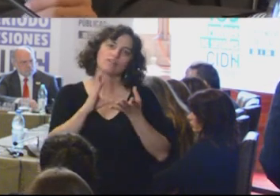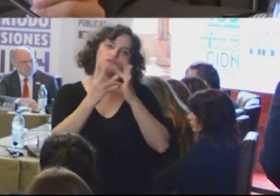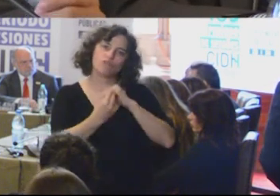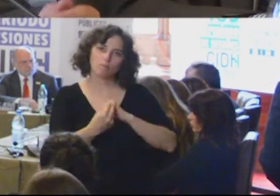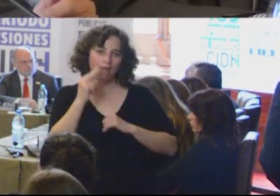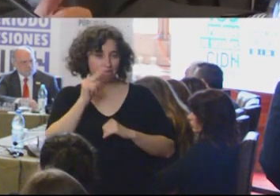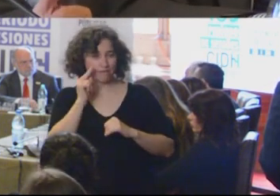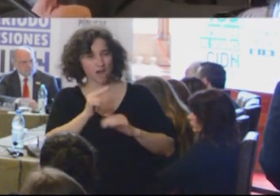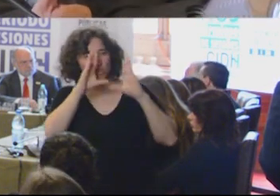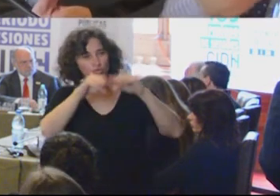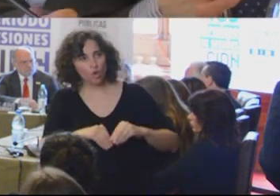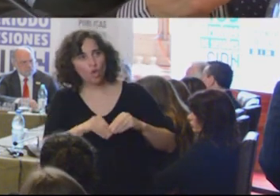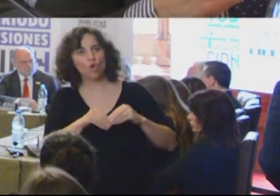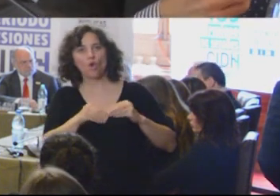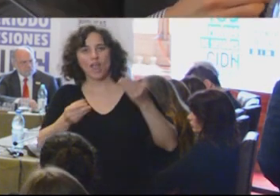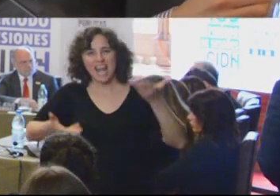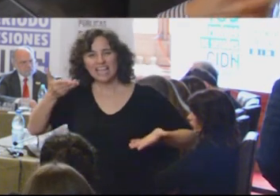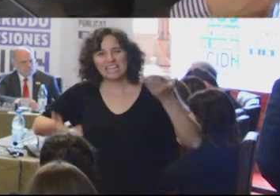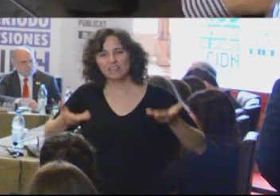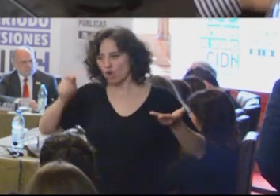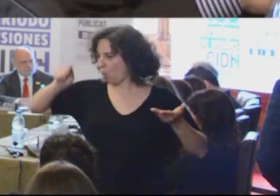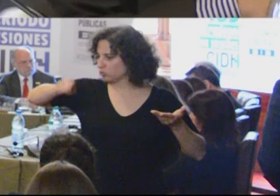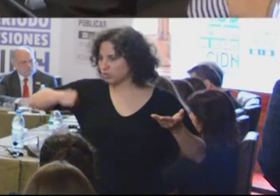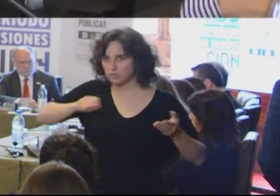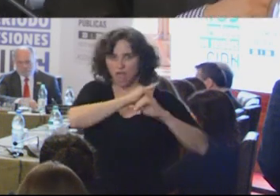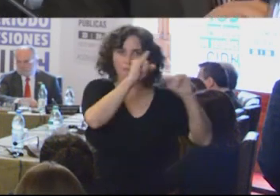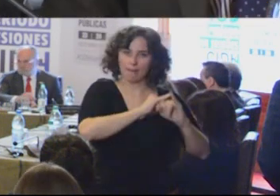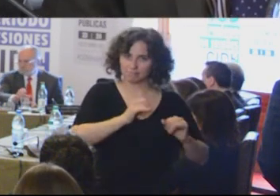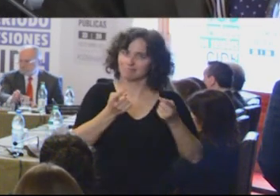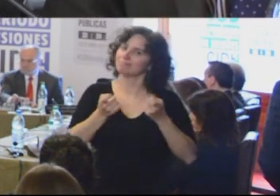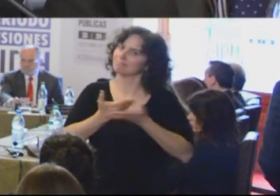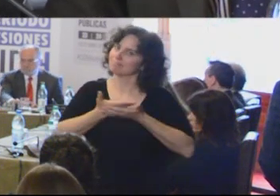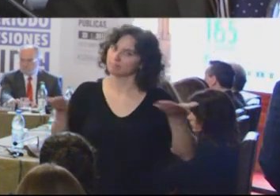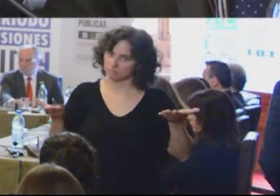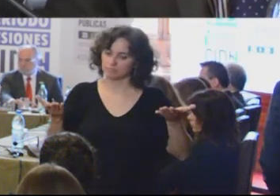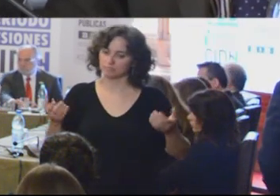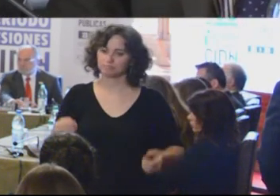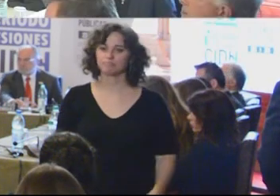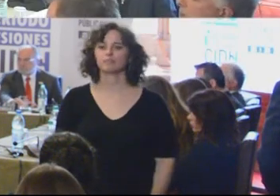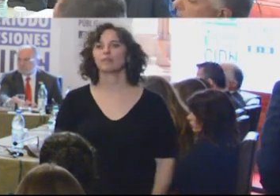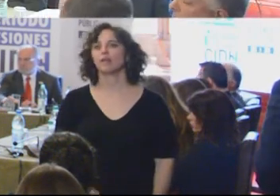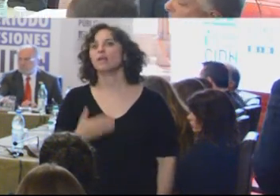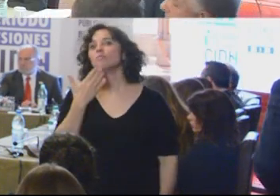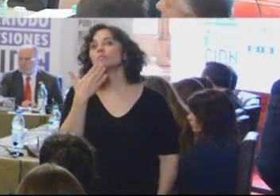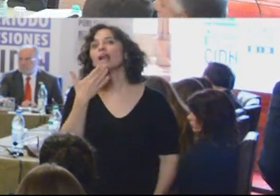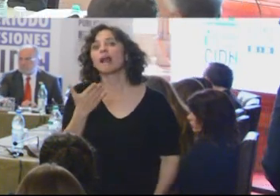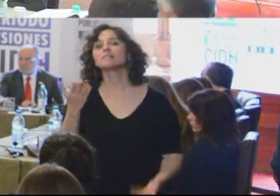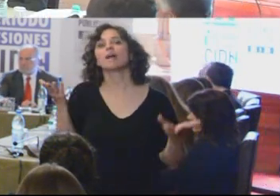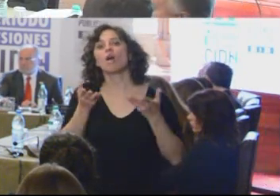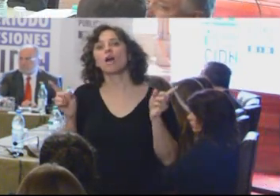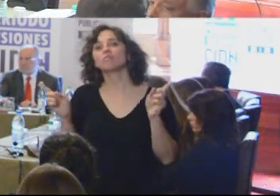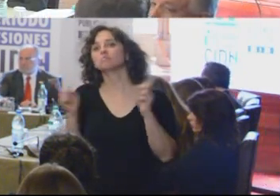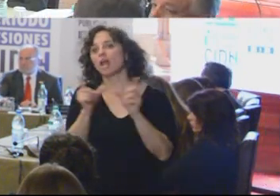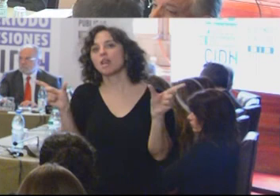todos los estándares del equilibrio entre la justicia y la paz bueno muchísimas gracias y damos por concluida